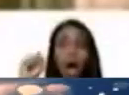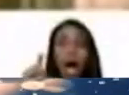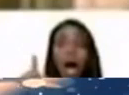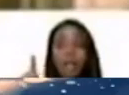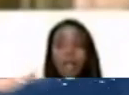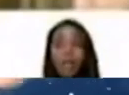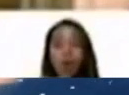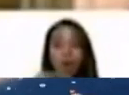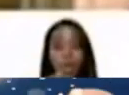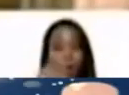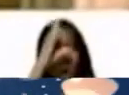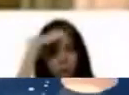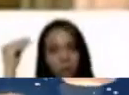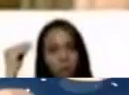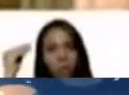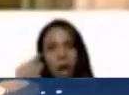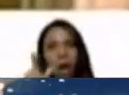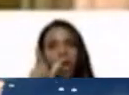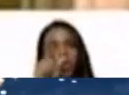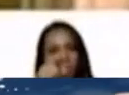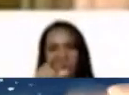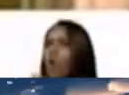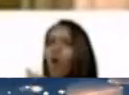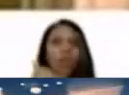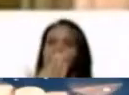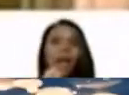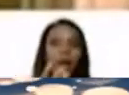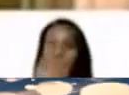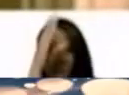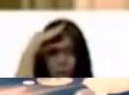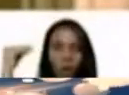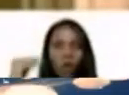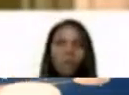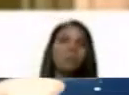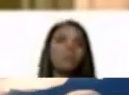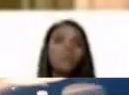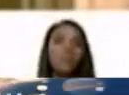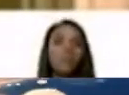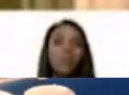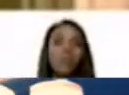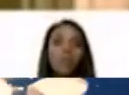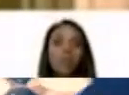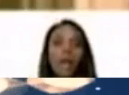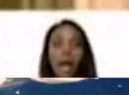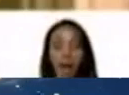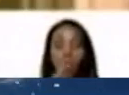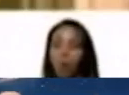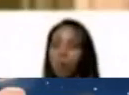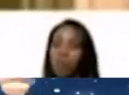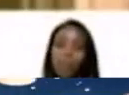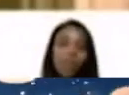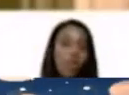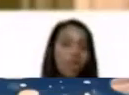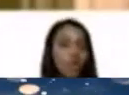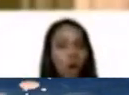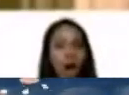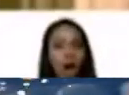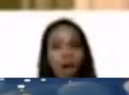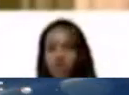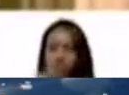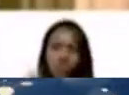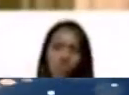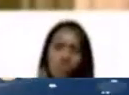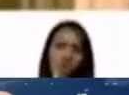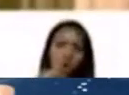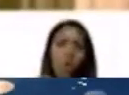hasta que me enfrenté al padrón Maisanta. Y ahí me di cuenta que si yo estuviera en Venezuela, mi voto